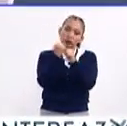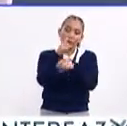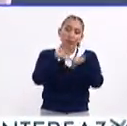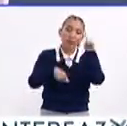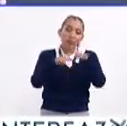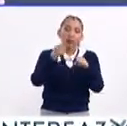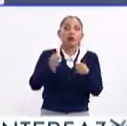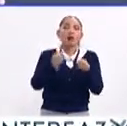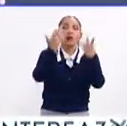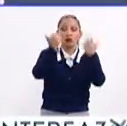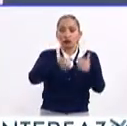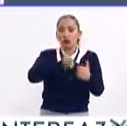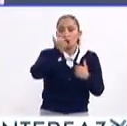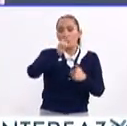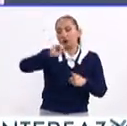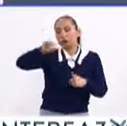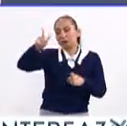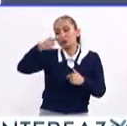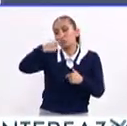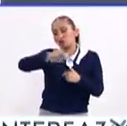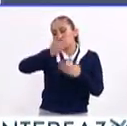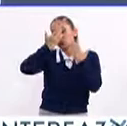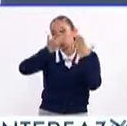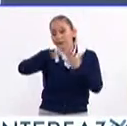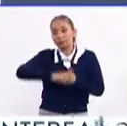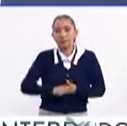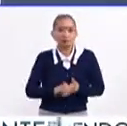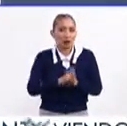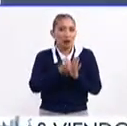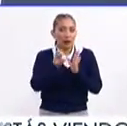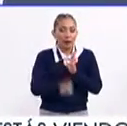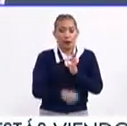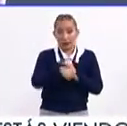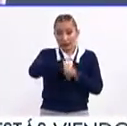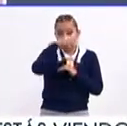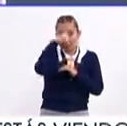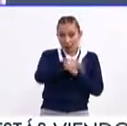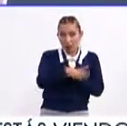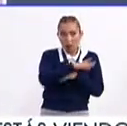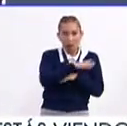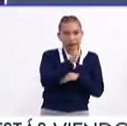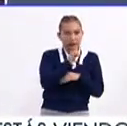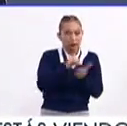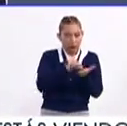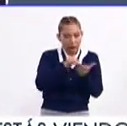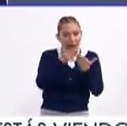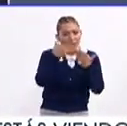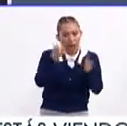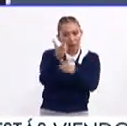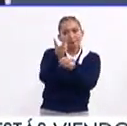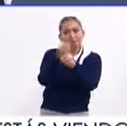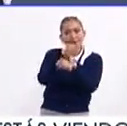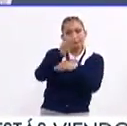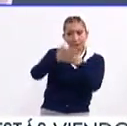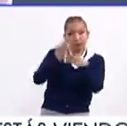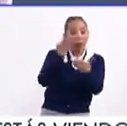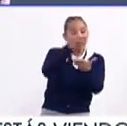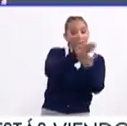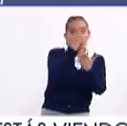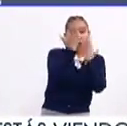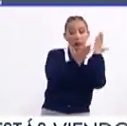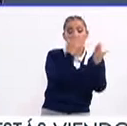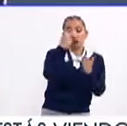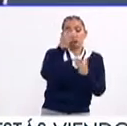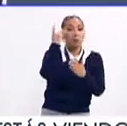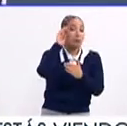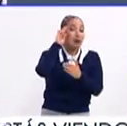dependiendo la especialidad que tú quieras cursar, ¿no? Por ejemplo, la de México, ahorita todavía está abierta la convocatoria para una de